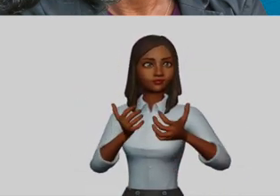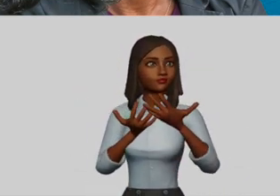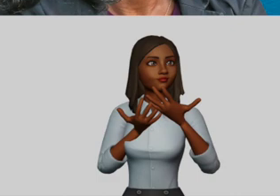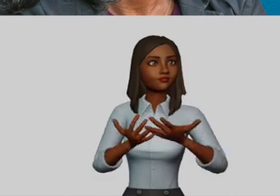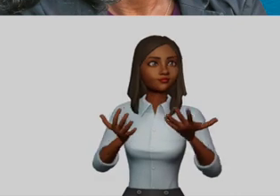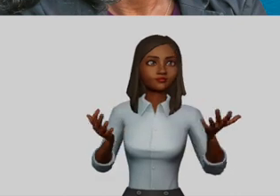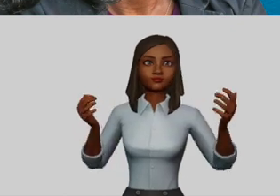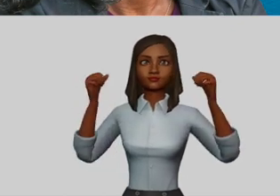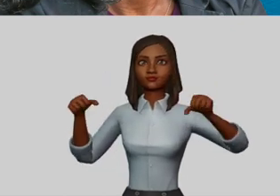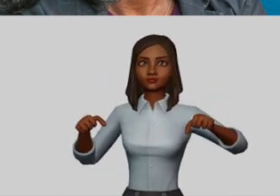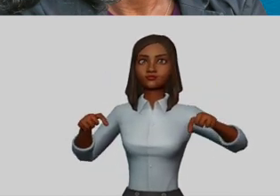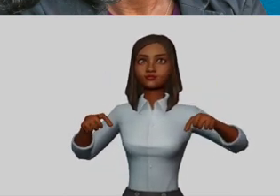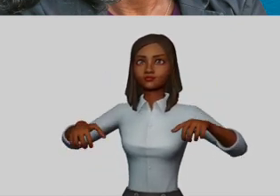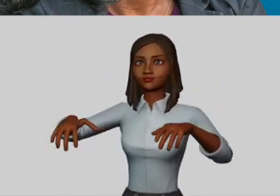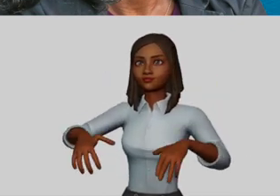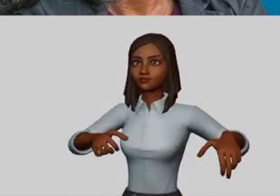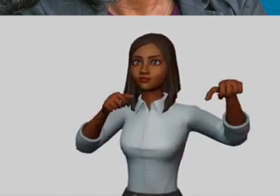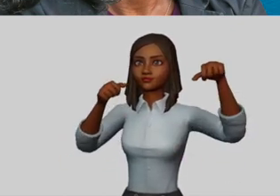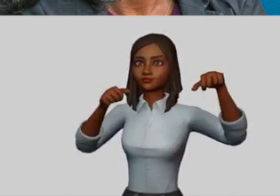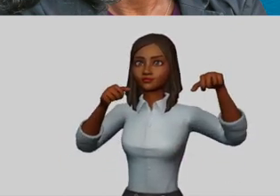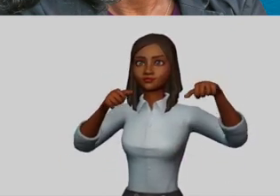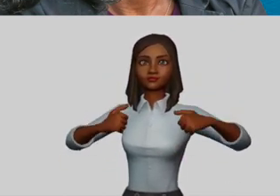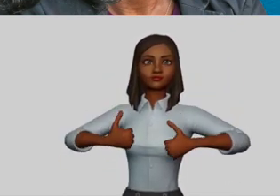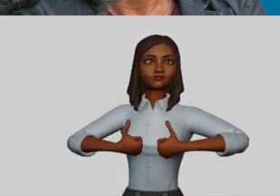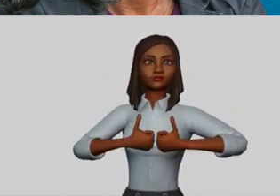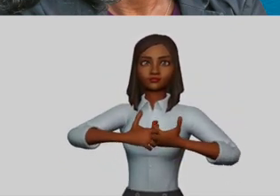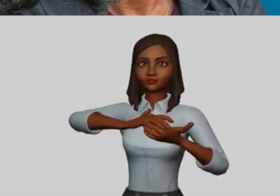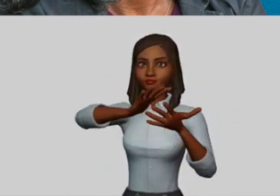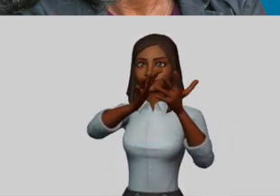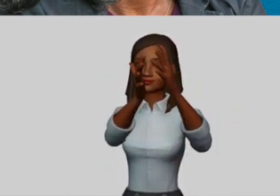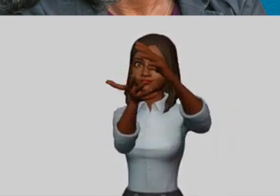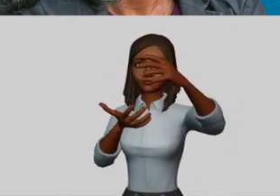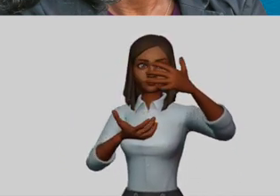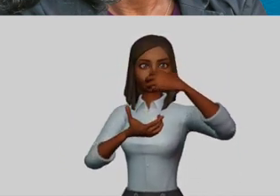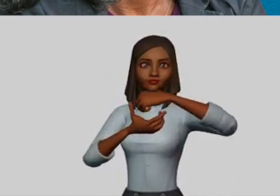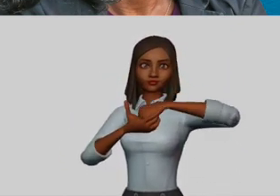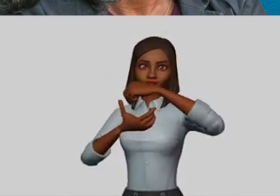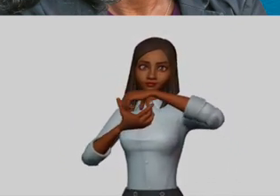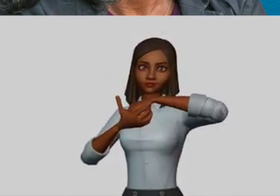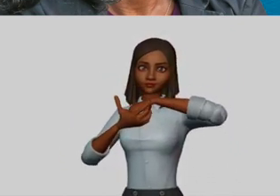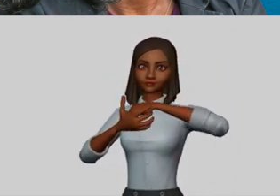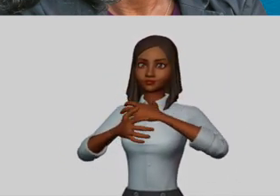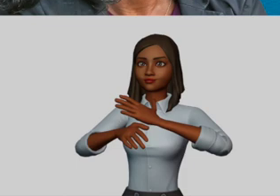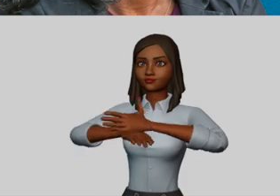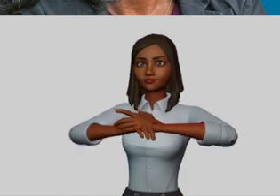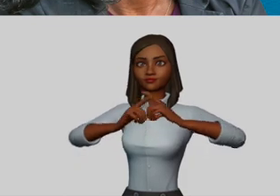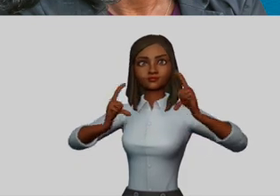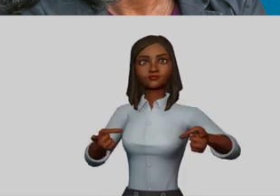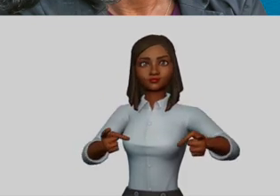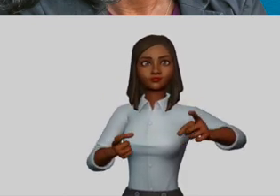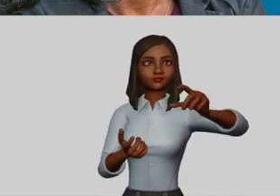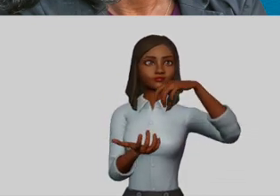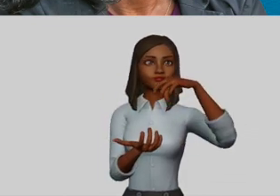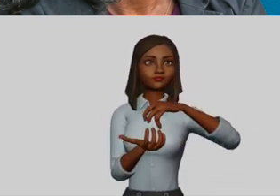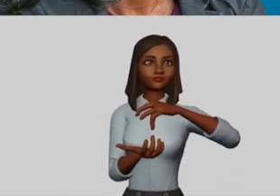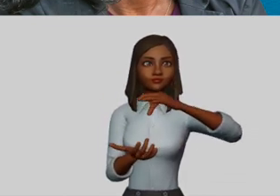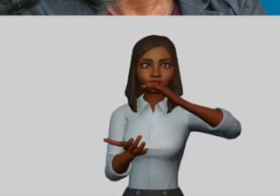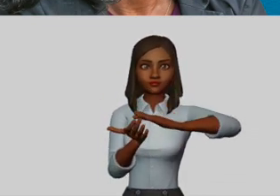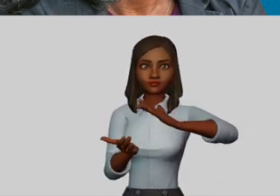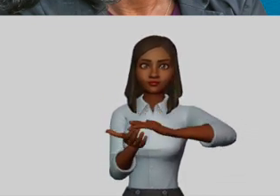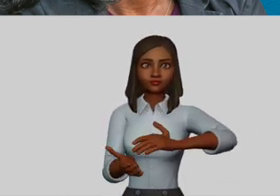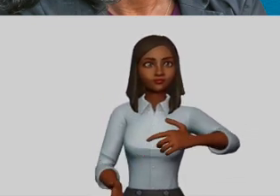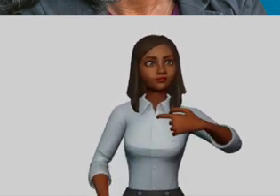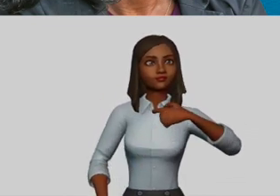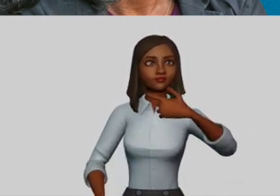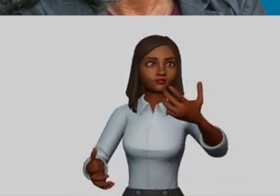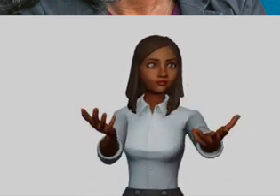el mismo pensar que todos nosotros, que pueden ir y ser doctores, abogados, lo que quieran, pero el problema es que como